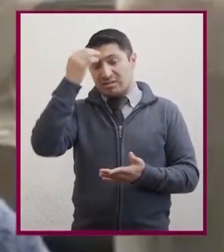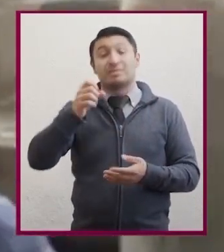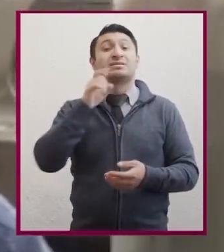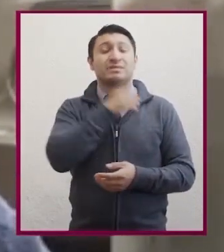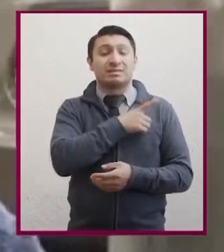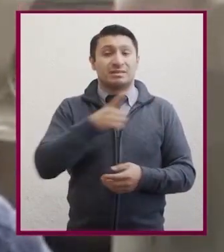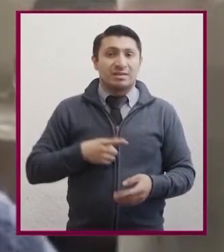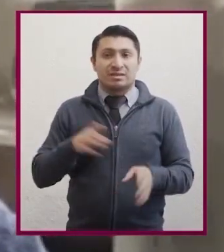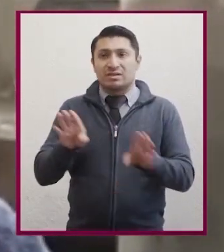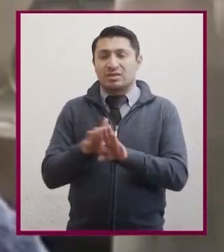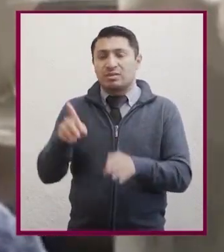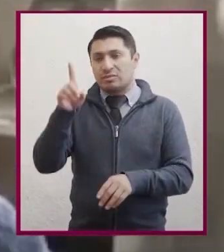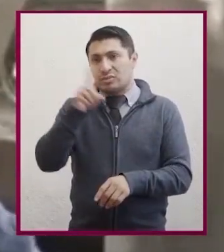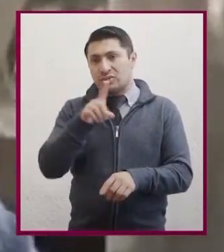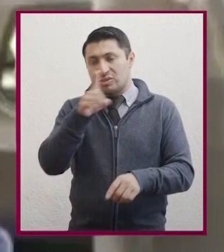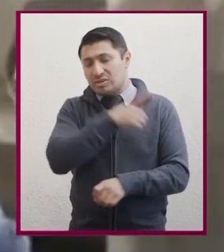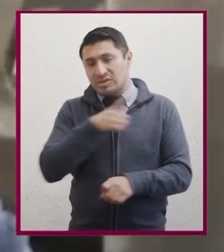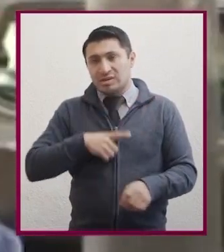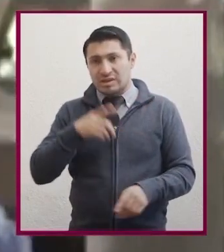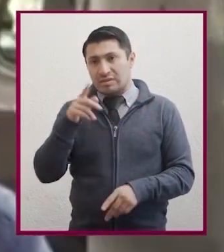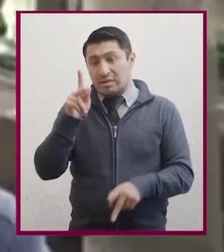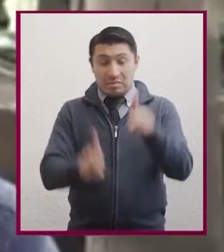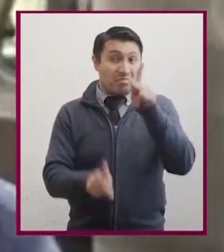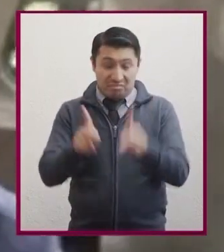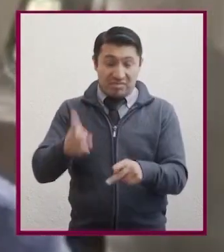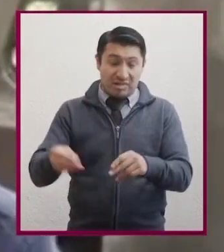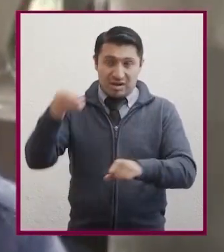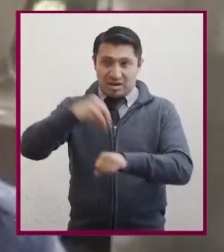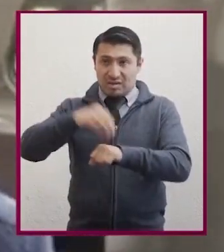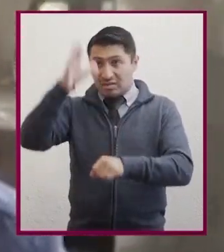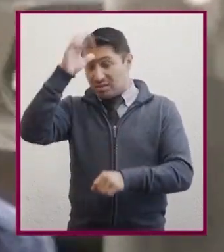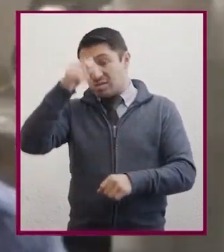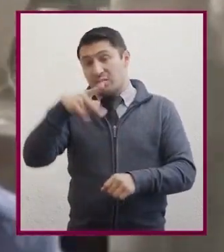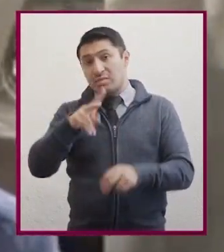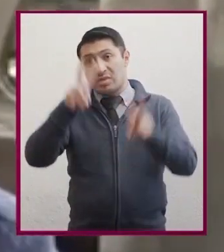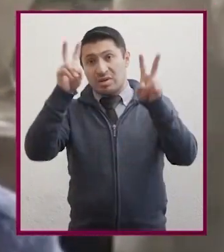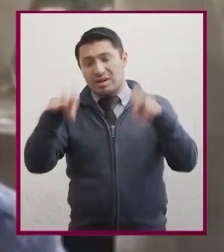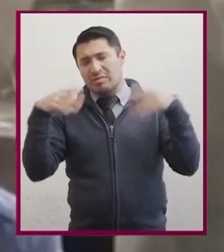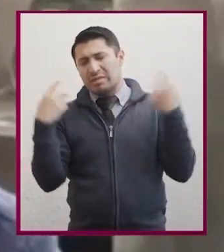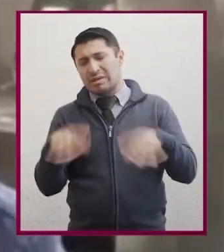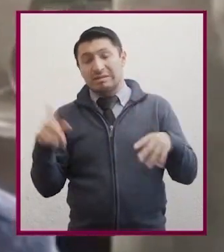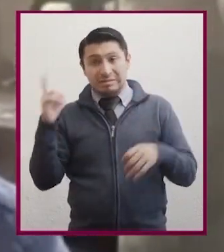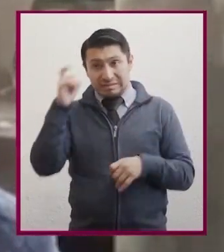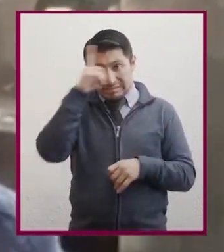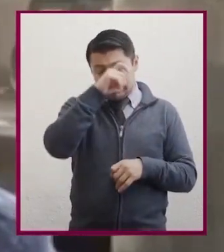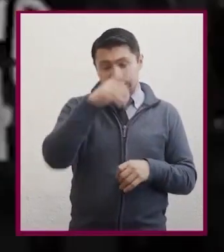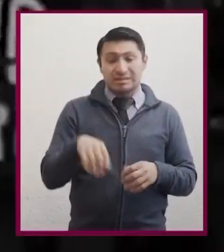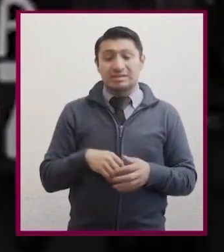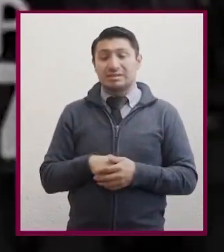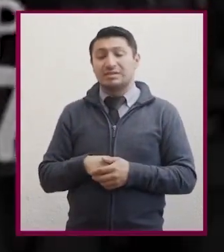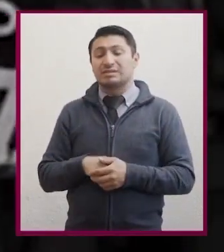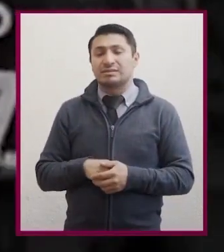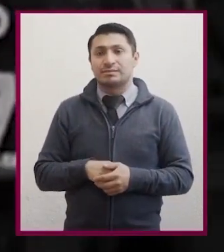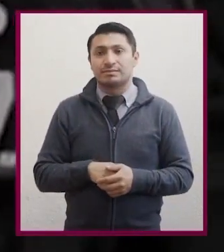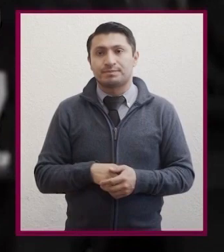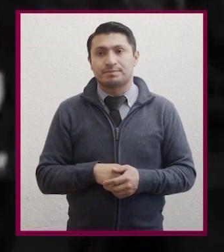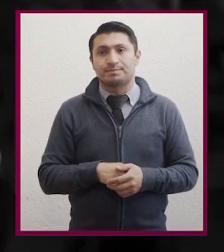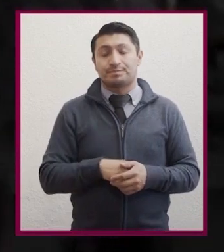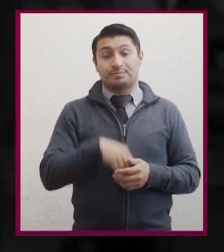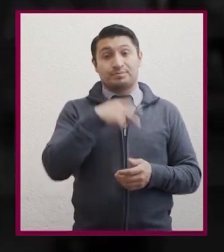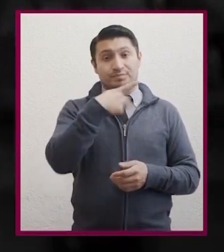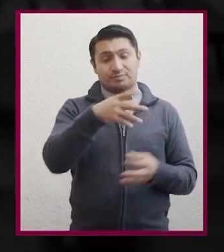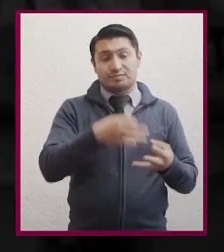se tendrá que negociar, por supuesto, pero es uno de los temas candentes de esta situación. Dejar el